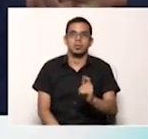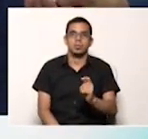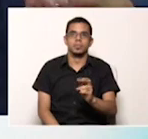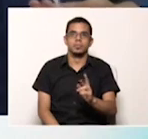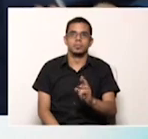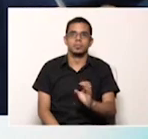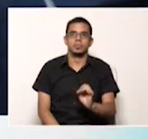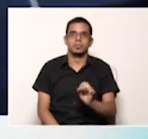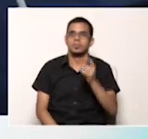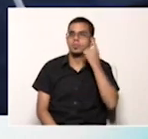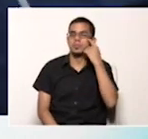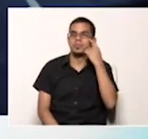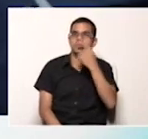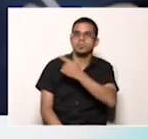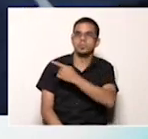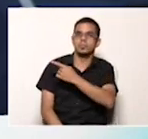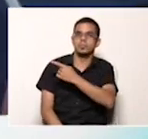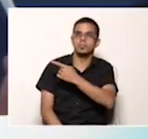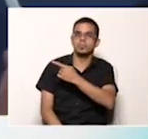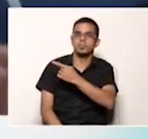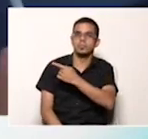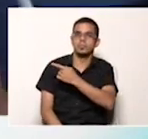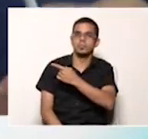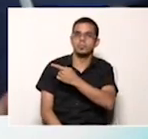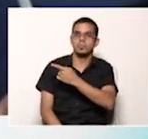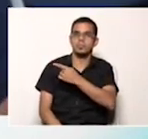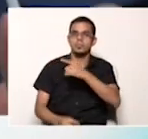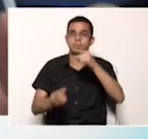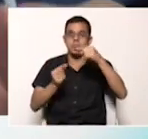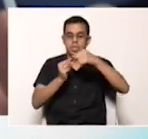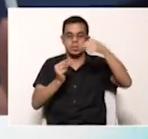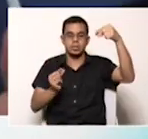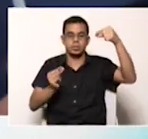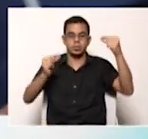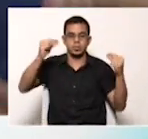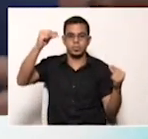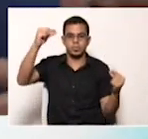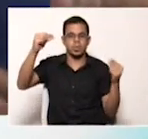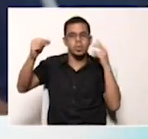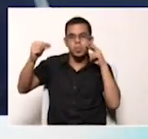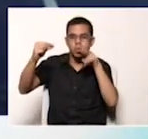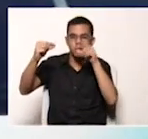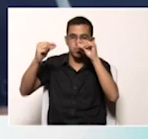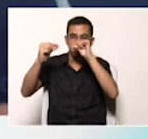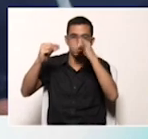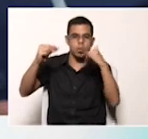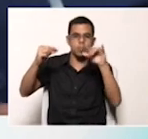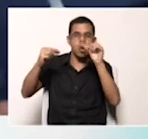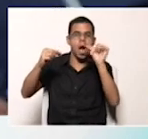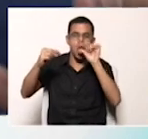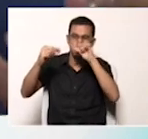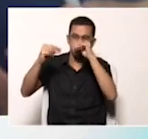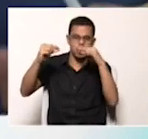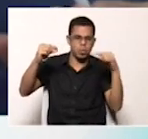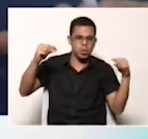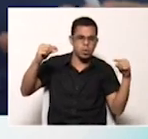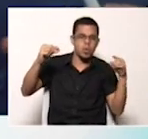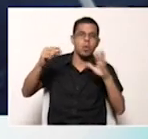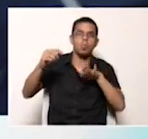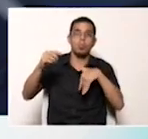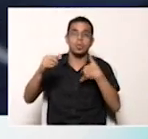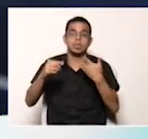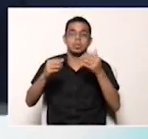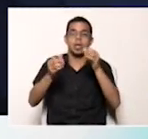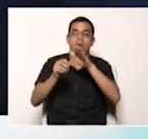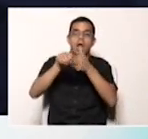termómetro que es de vidrio o líquido, que en su interior contiene alcohol o